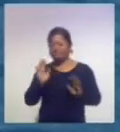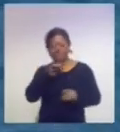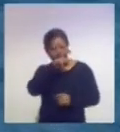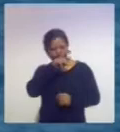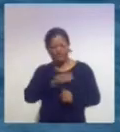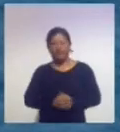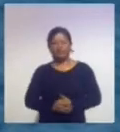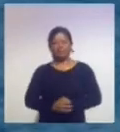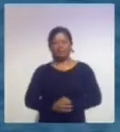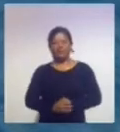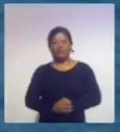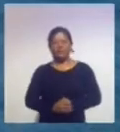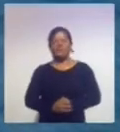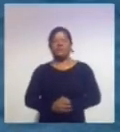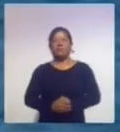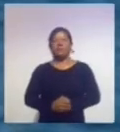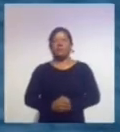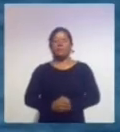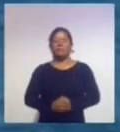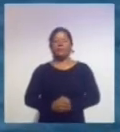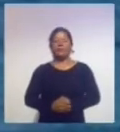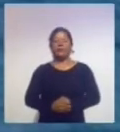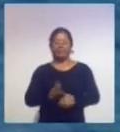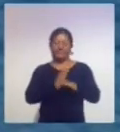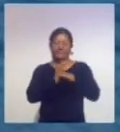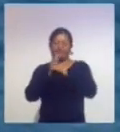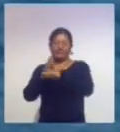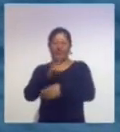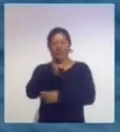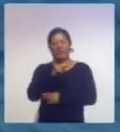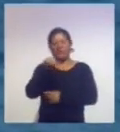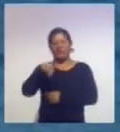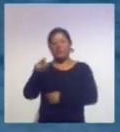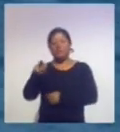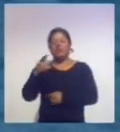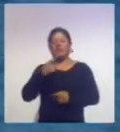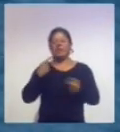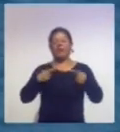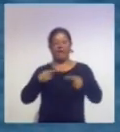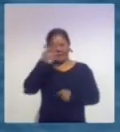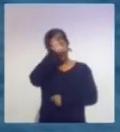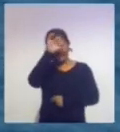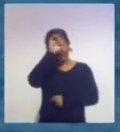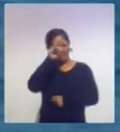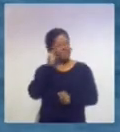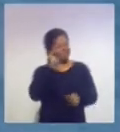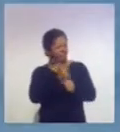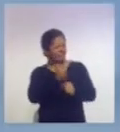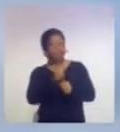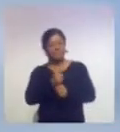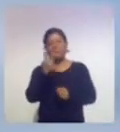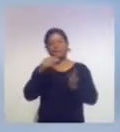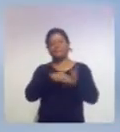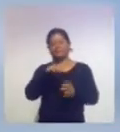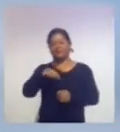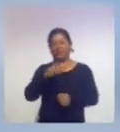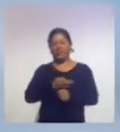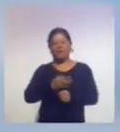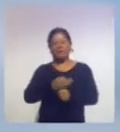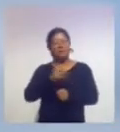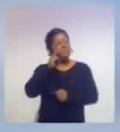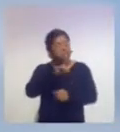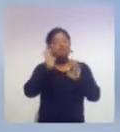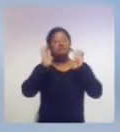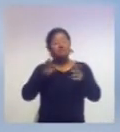Hay nuevas esperanzas para los esfuerzos de recuperación de la vaquita marina. Científicos confirmaron los primeros avistamientos de 2019 de este mamífero